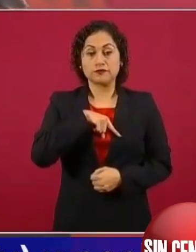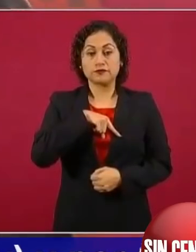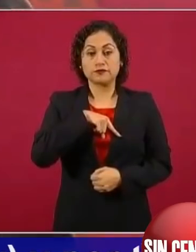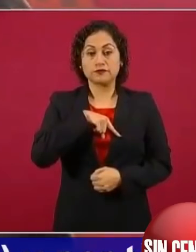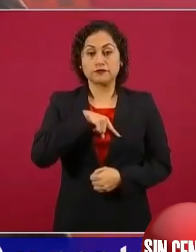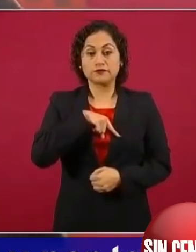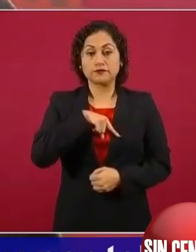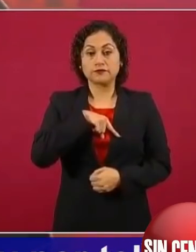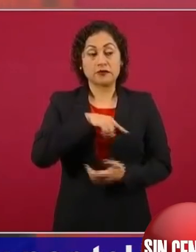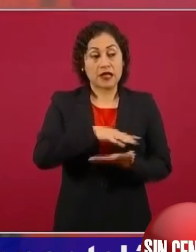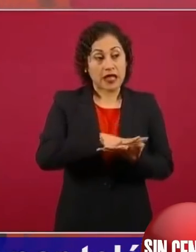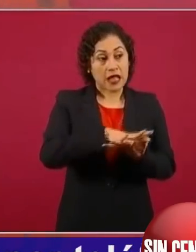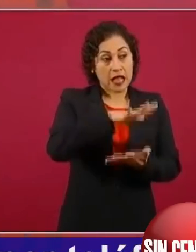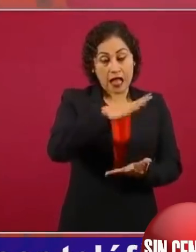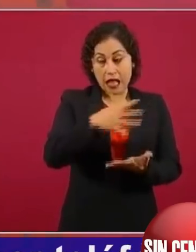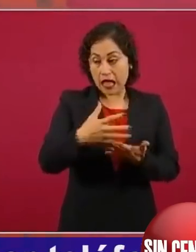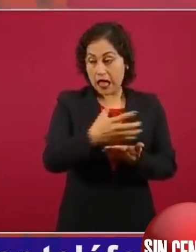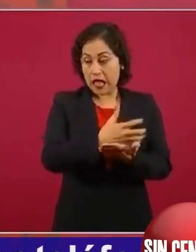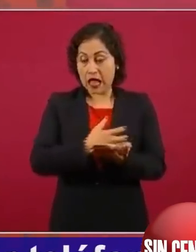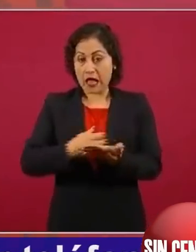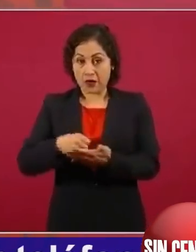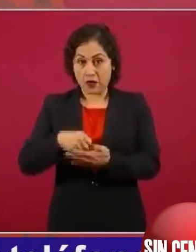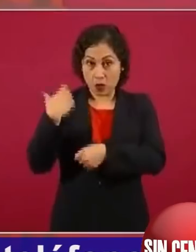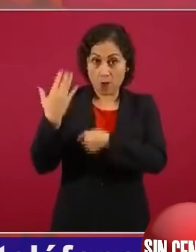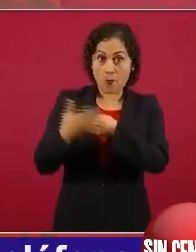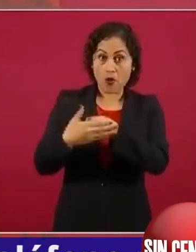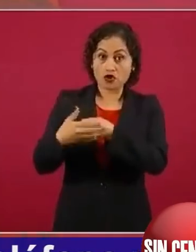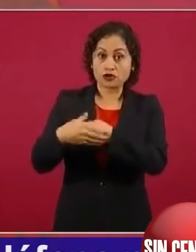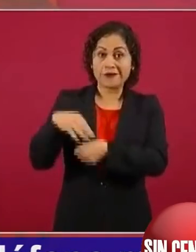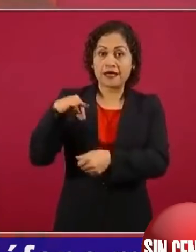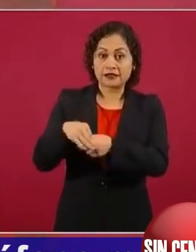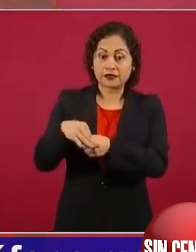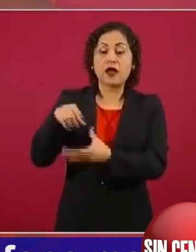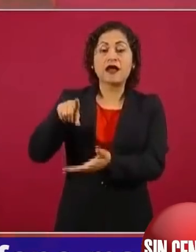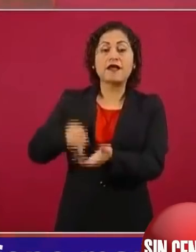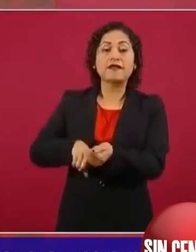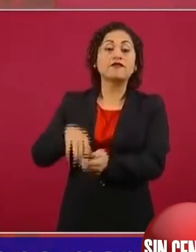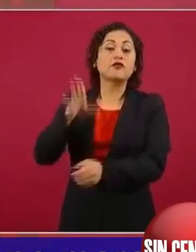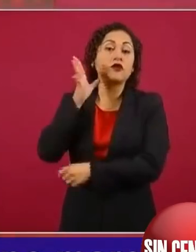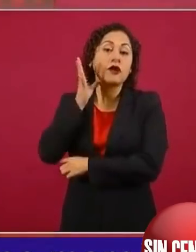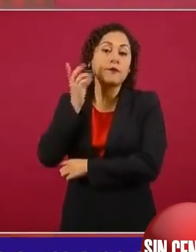en la Cámara de Diputados en la próxima elección. ¿Por qué no quieren